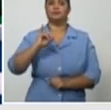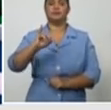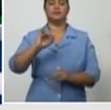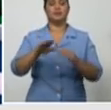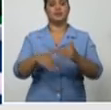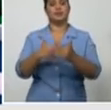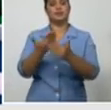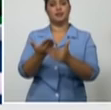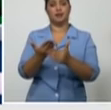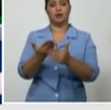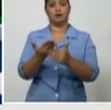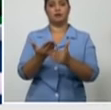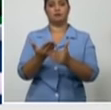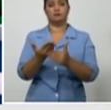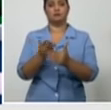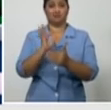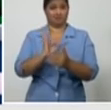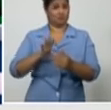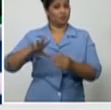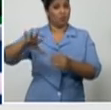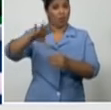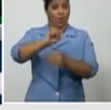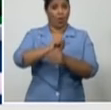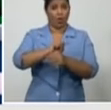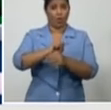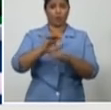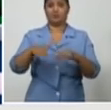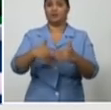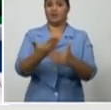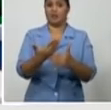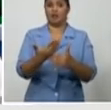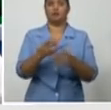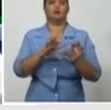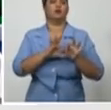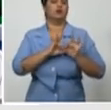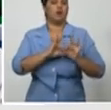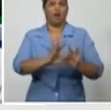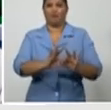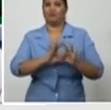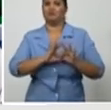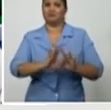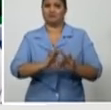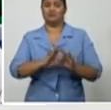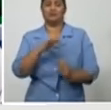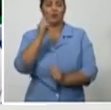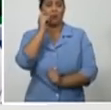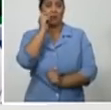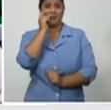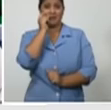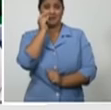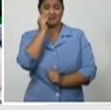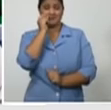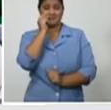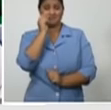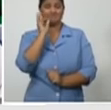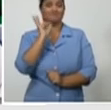en terapia intensiva, pues lamentablemente este paciente